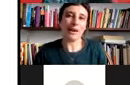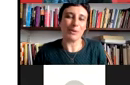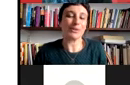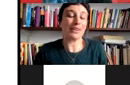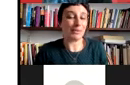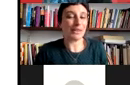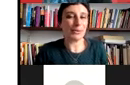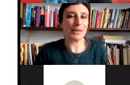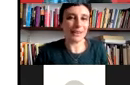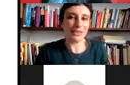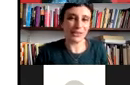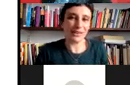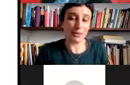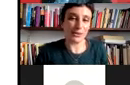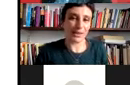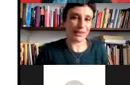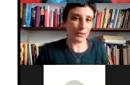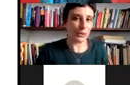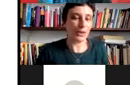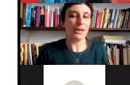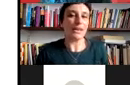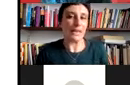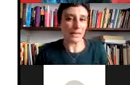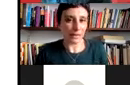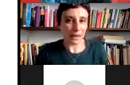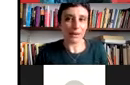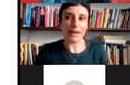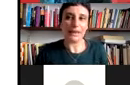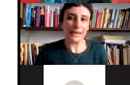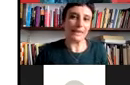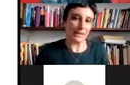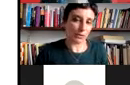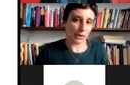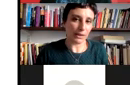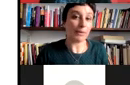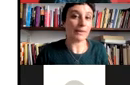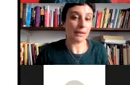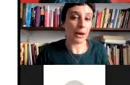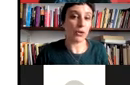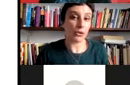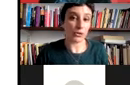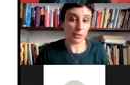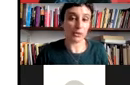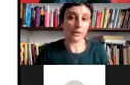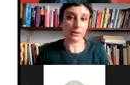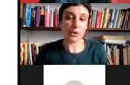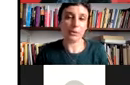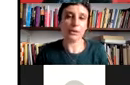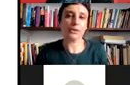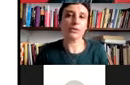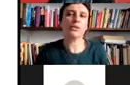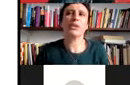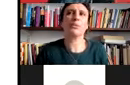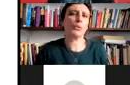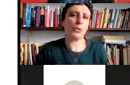derecho de las personas, también es obligación del personal de salud, y la verdad es que suelen tener bastante bajo conocimiento, bastante bajo nivel